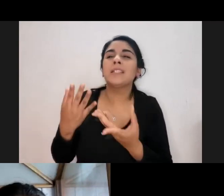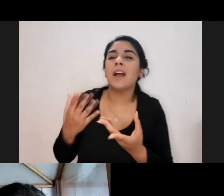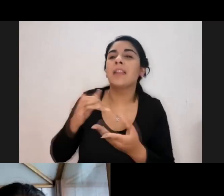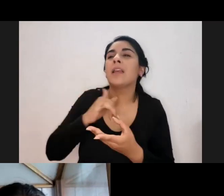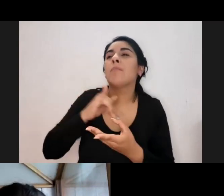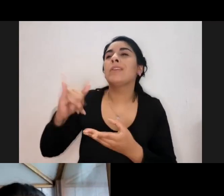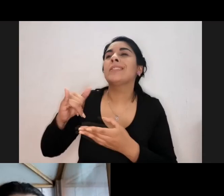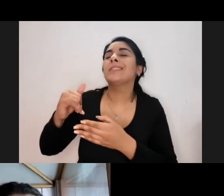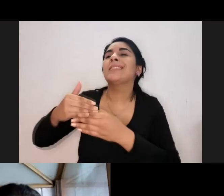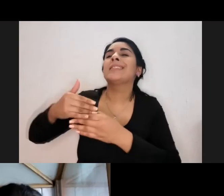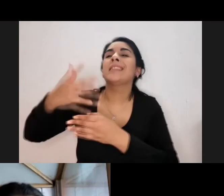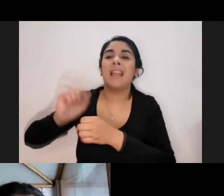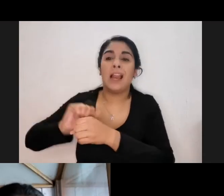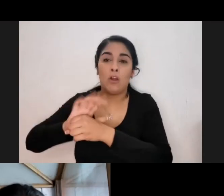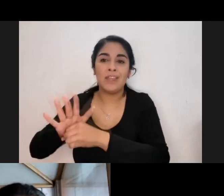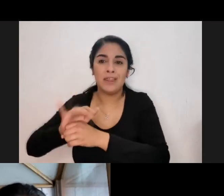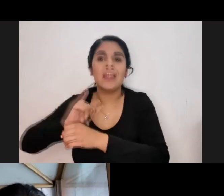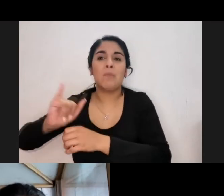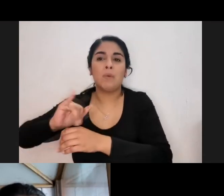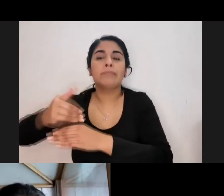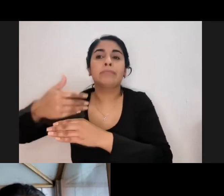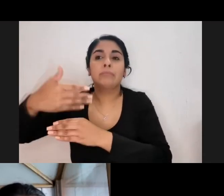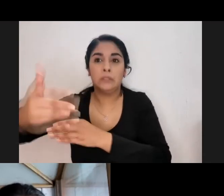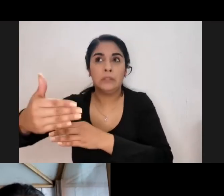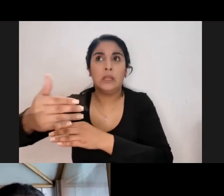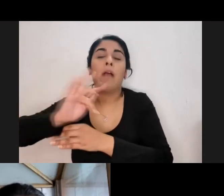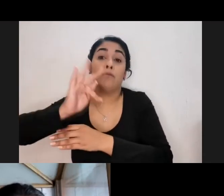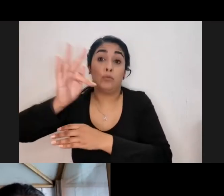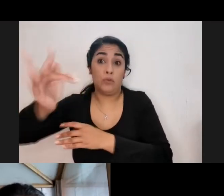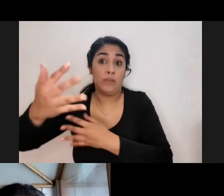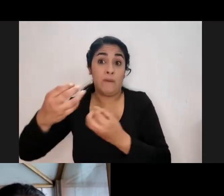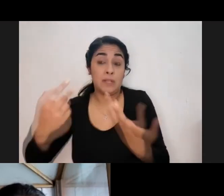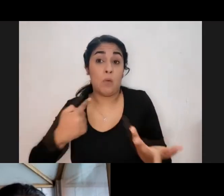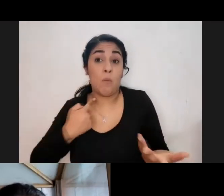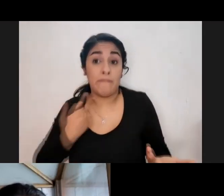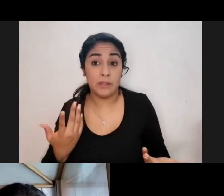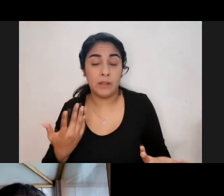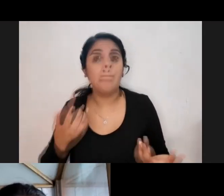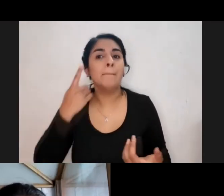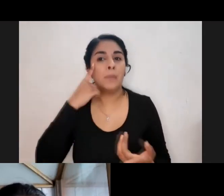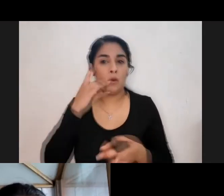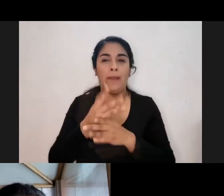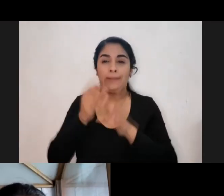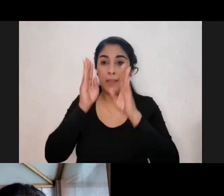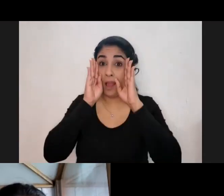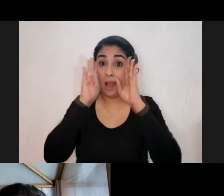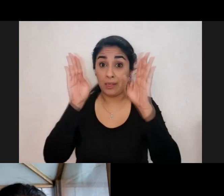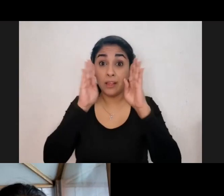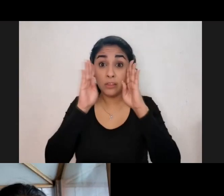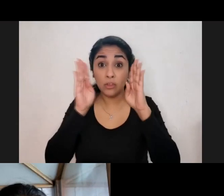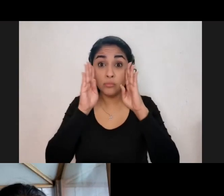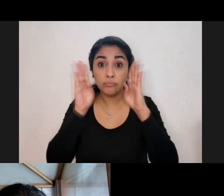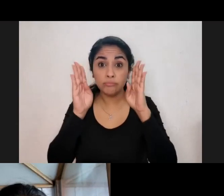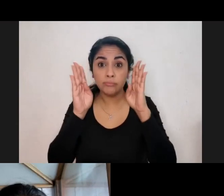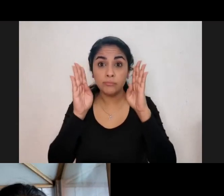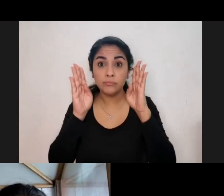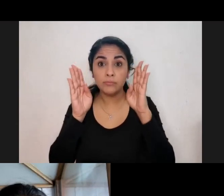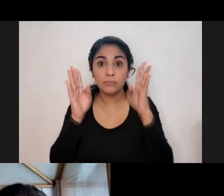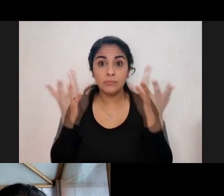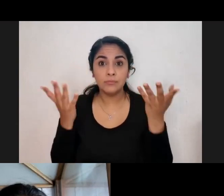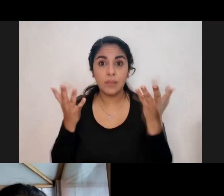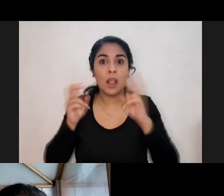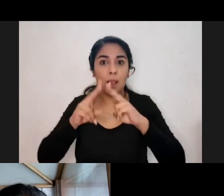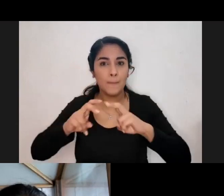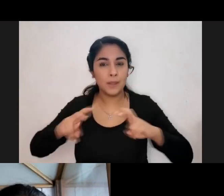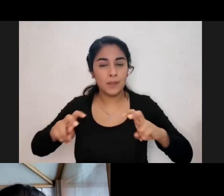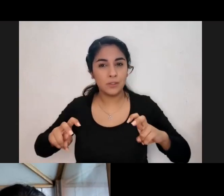llama, ¿cierto? De las repercusiones a largo plazo. Pero hay que estar súper atentos, ¿sí? Porque un estudio que estamos